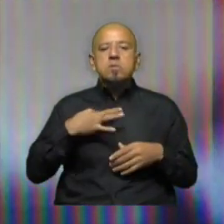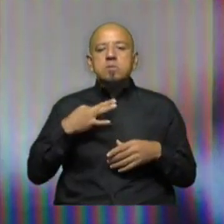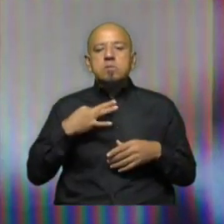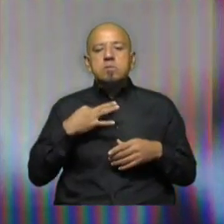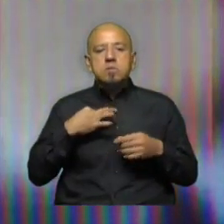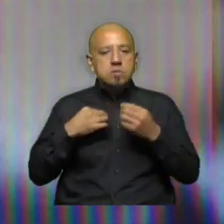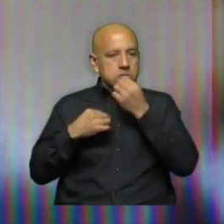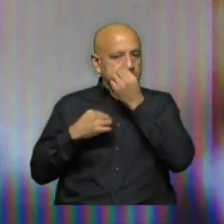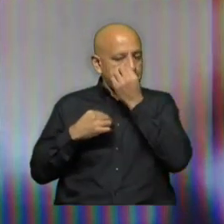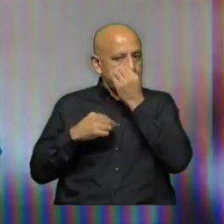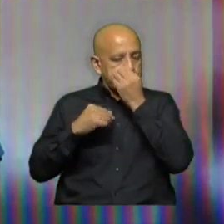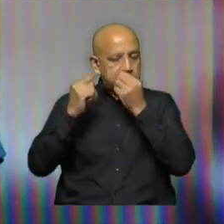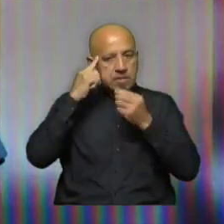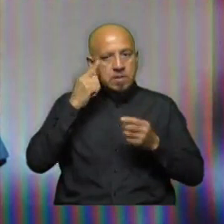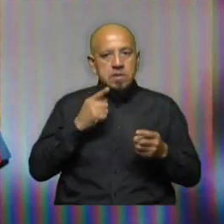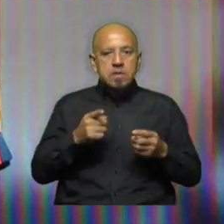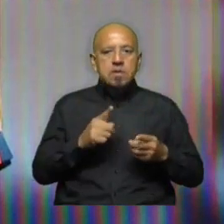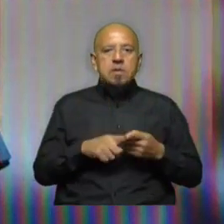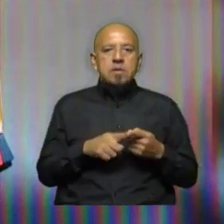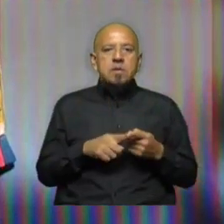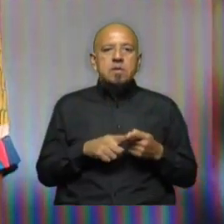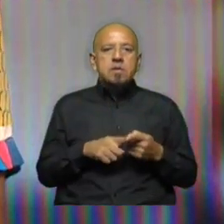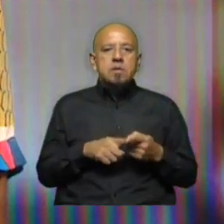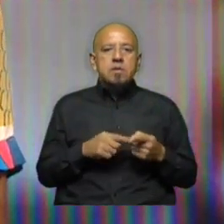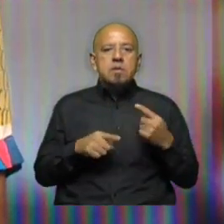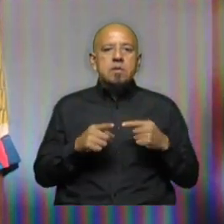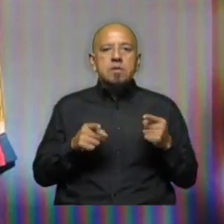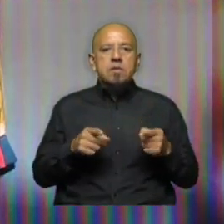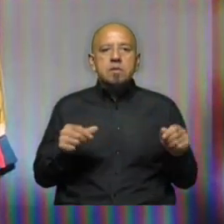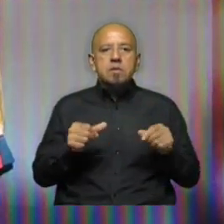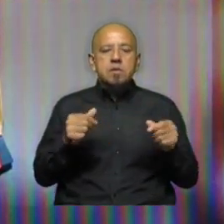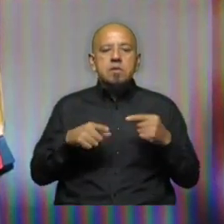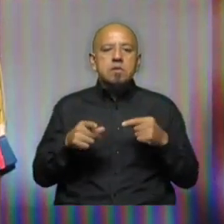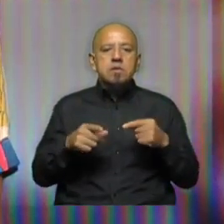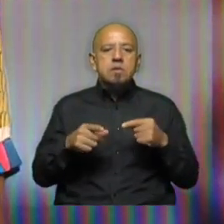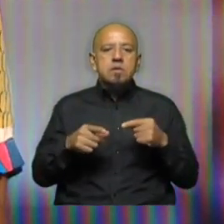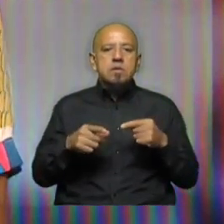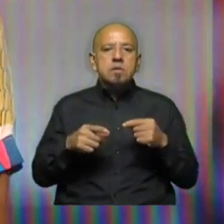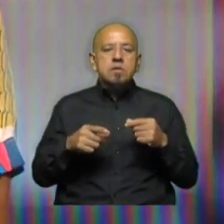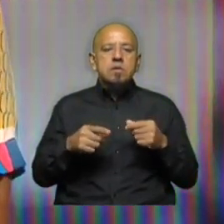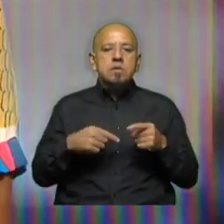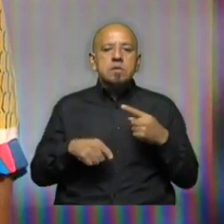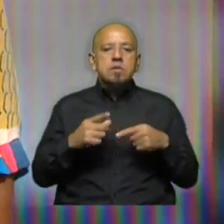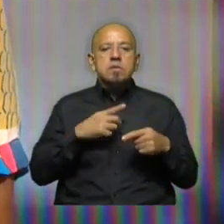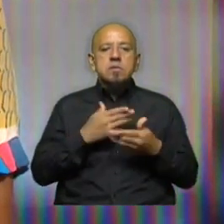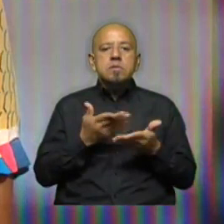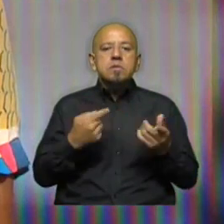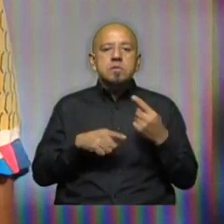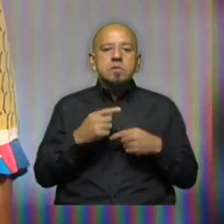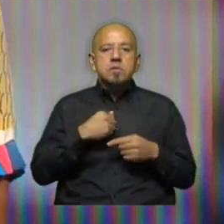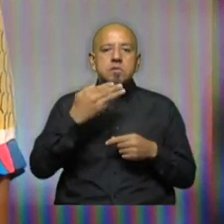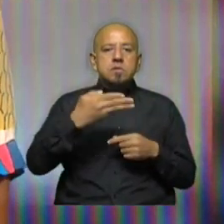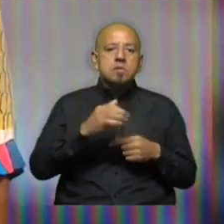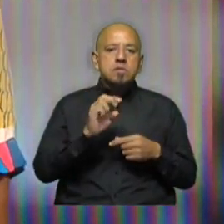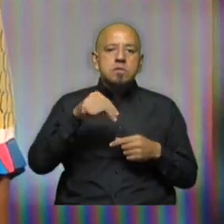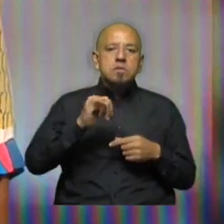poco extraño pensar que un gurí de 15, 20 años está tomando decisiones tan trascendentes a un nivel tan alto, y el caso de Benítez es uno, era